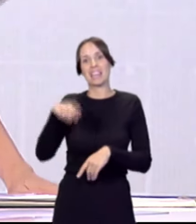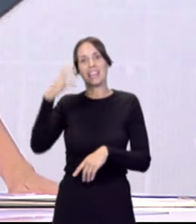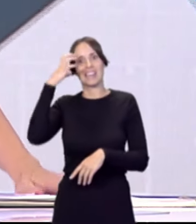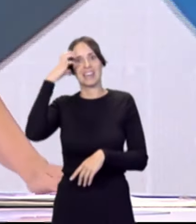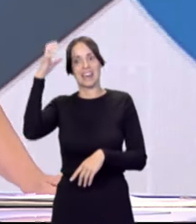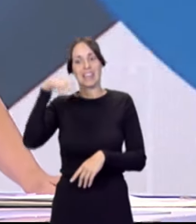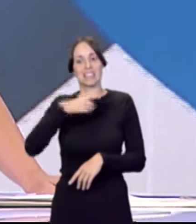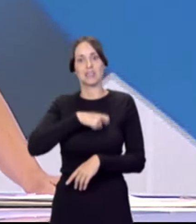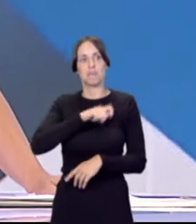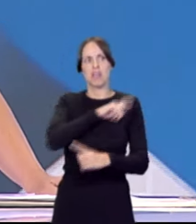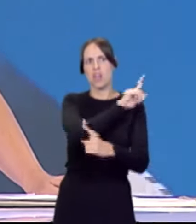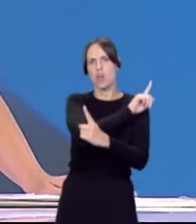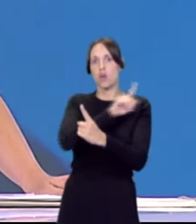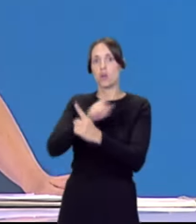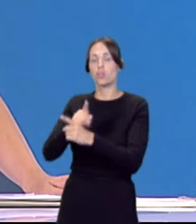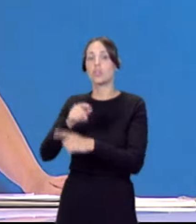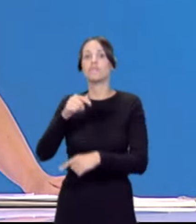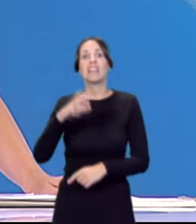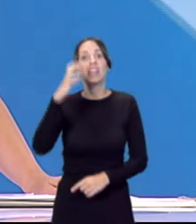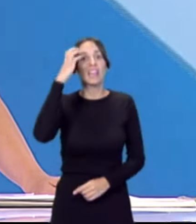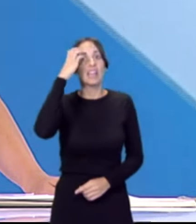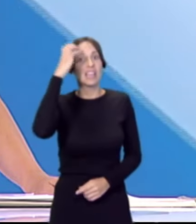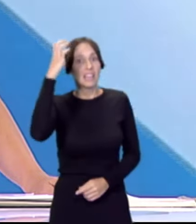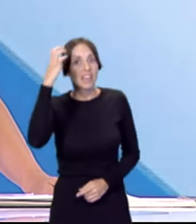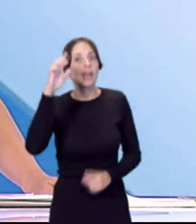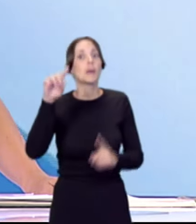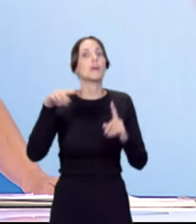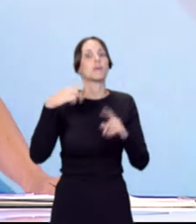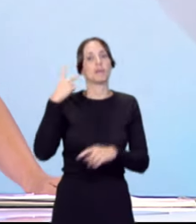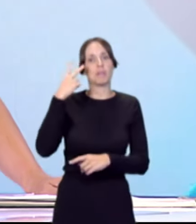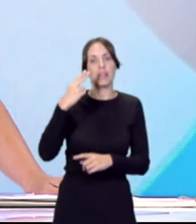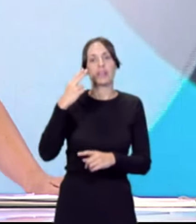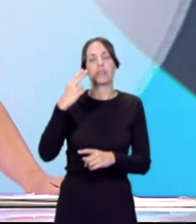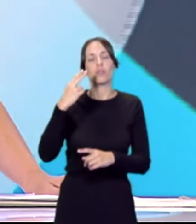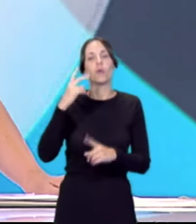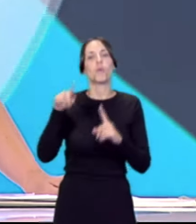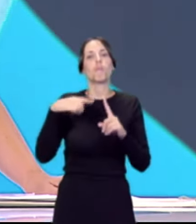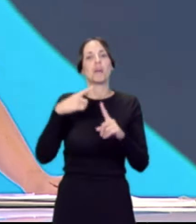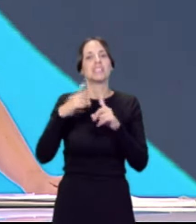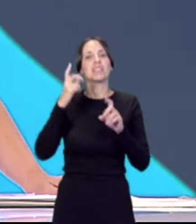objeto de las críticas, también la líder de la oposición chavista, María Corina Machado.